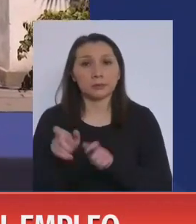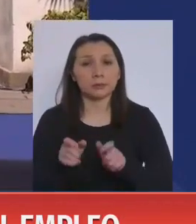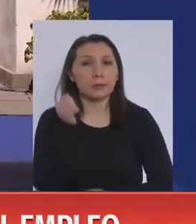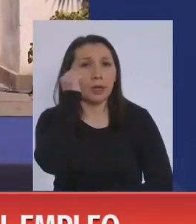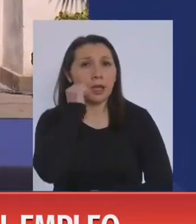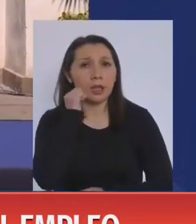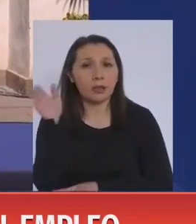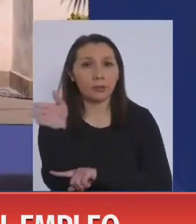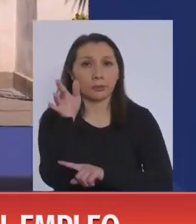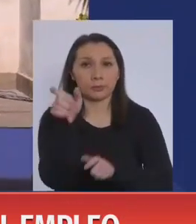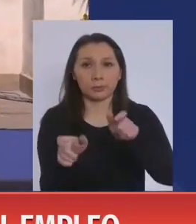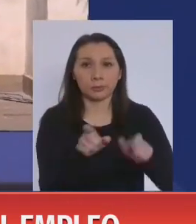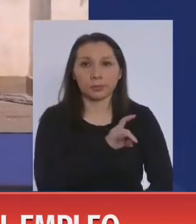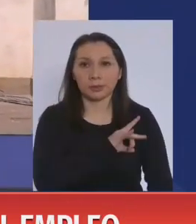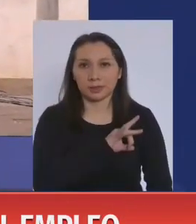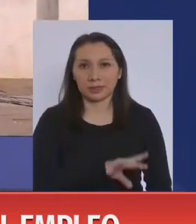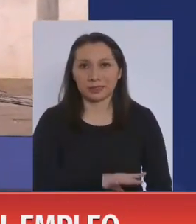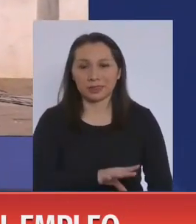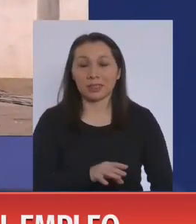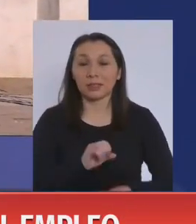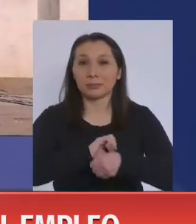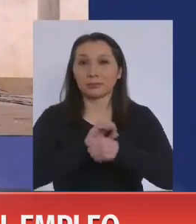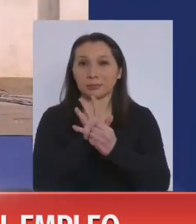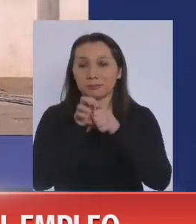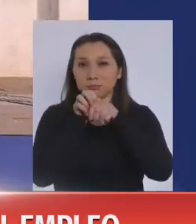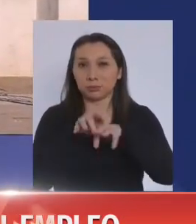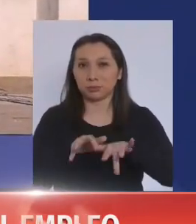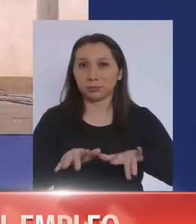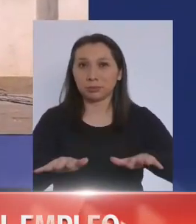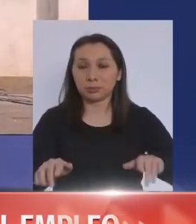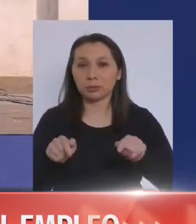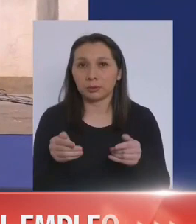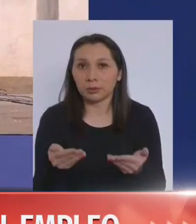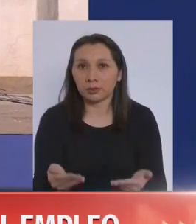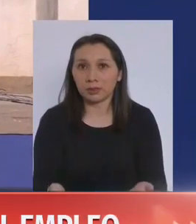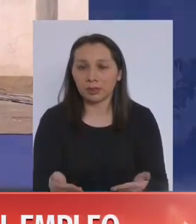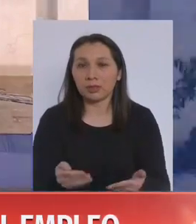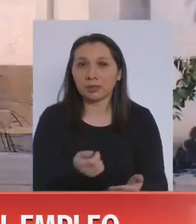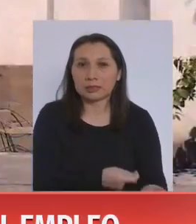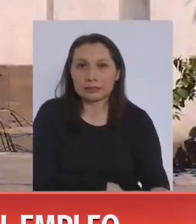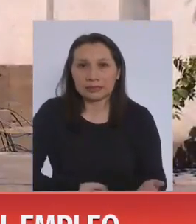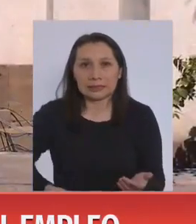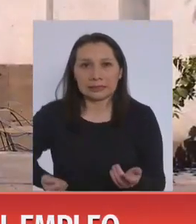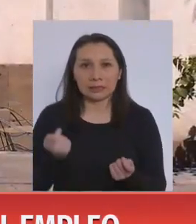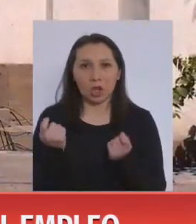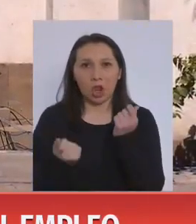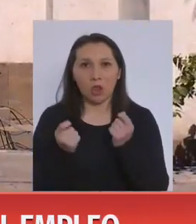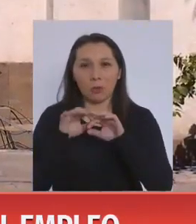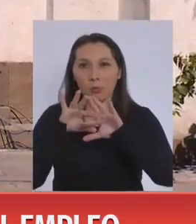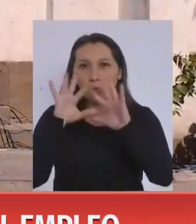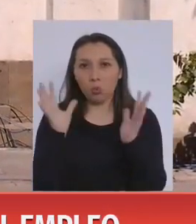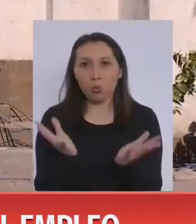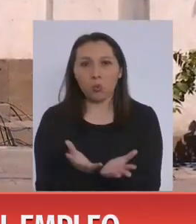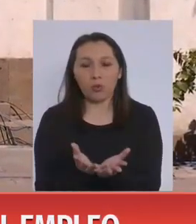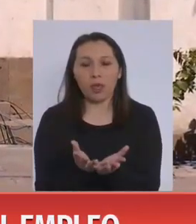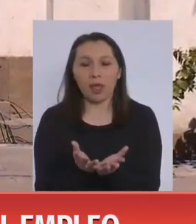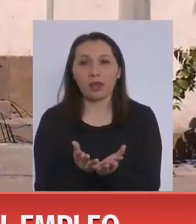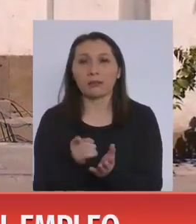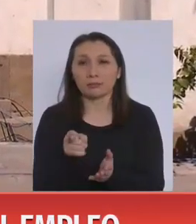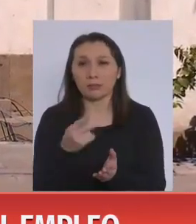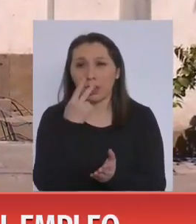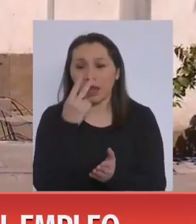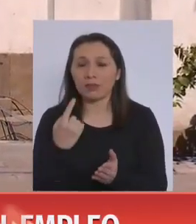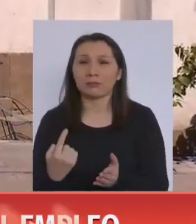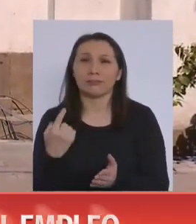queridos compatriotas, la pandemia del coronavirus, la recesión de la economía mundial,